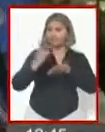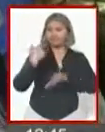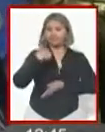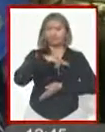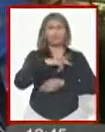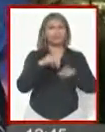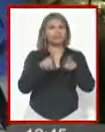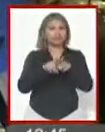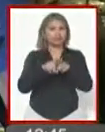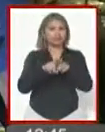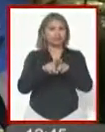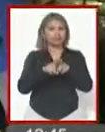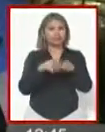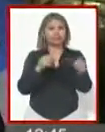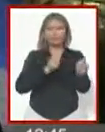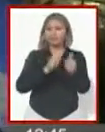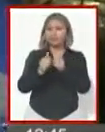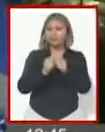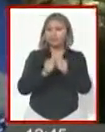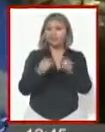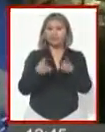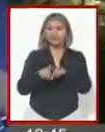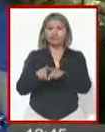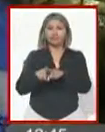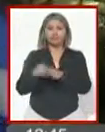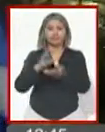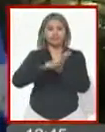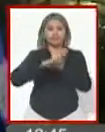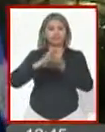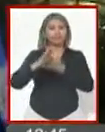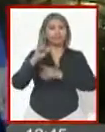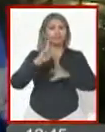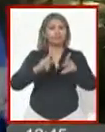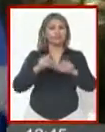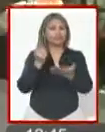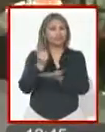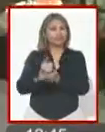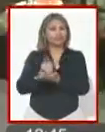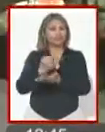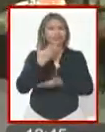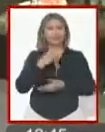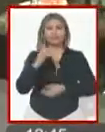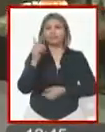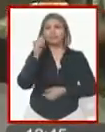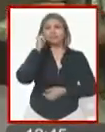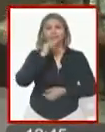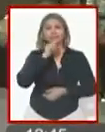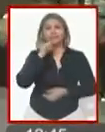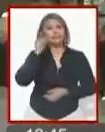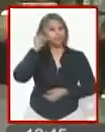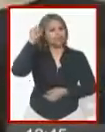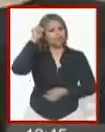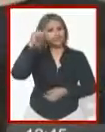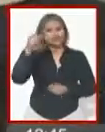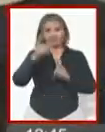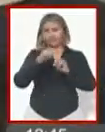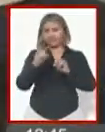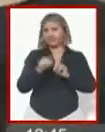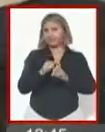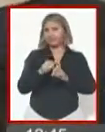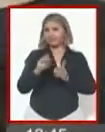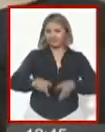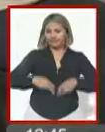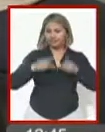nosotros al mismo tiempo recaudamos, al mismo tiempo estamos yendo a limpiar para que la gente no nos traten mal. Una mujer de la tercera edad y otra en estado de